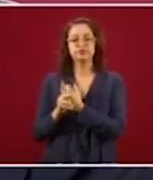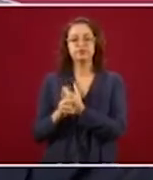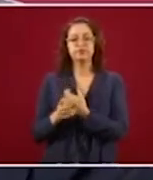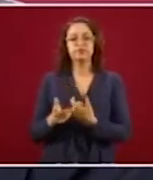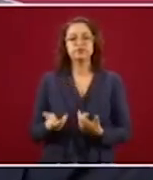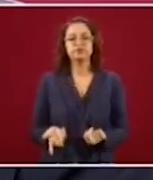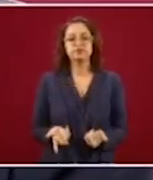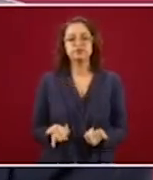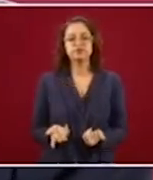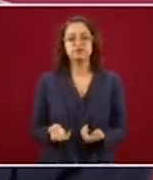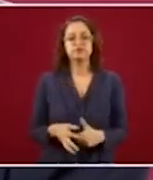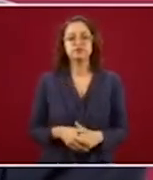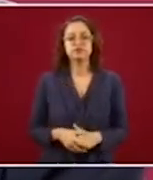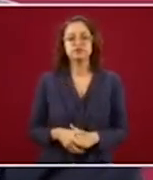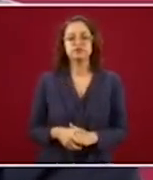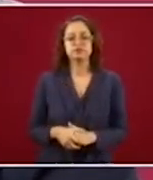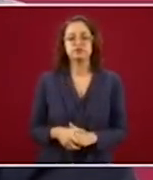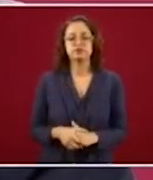dónde